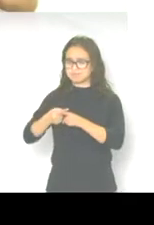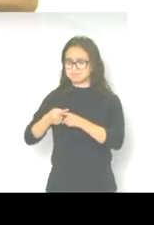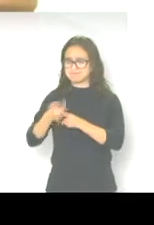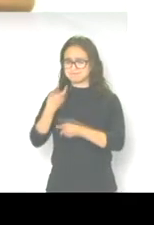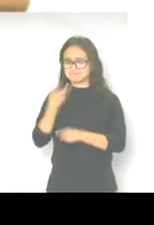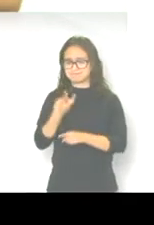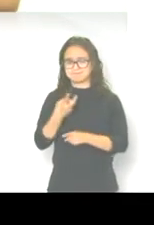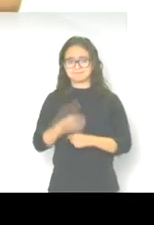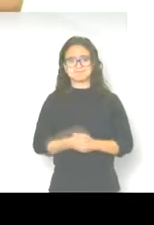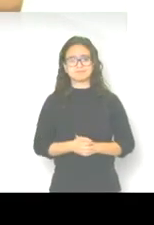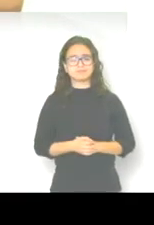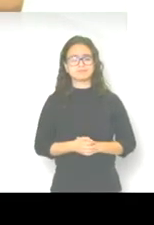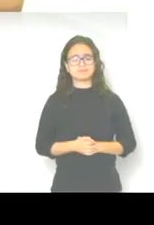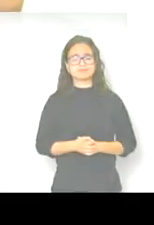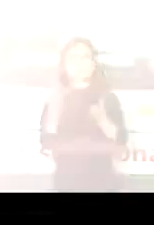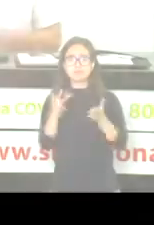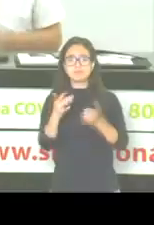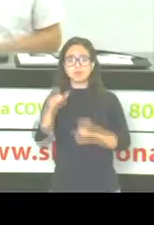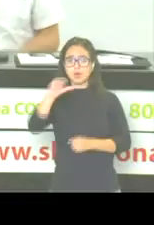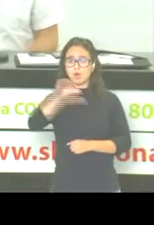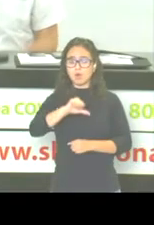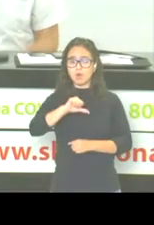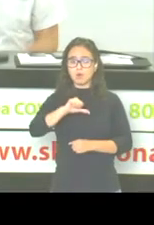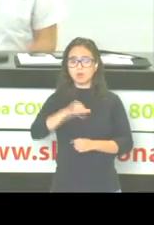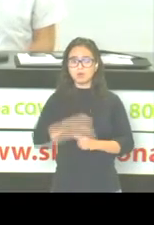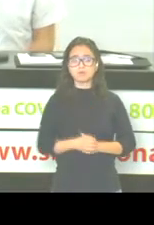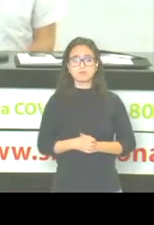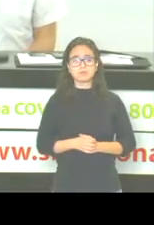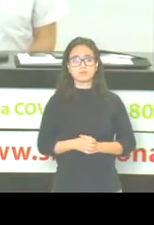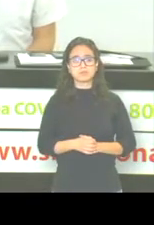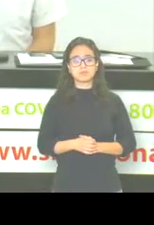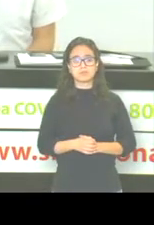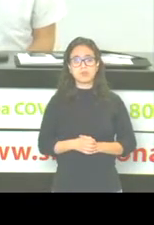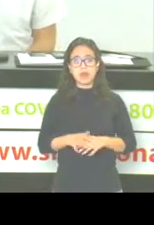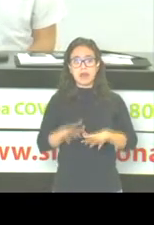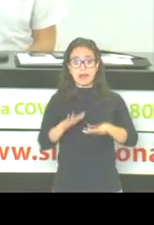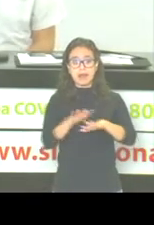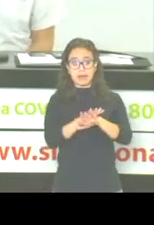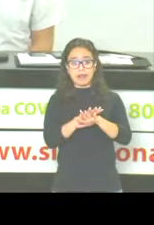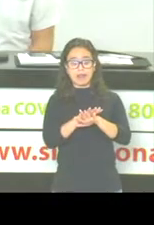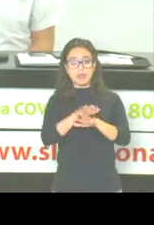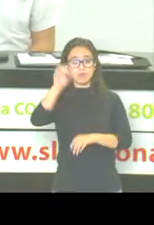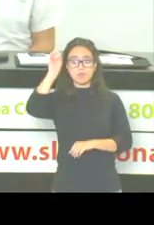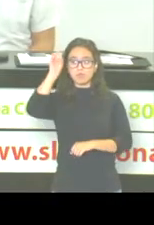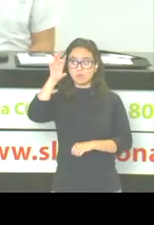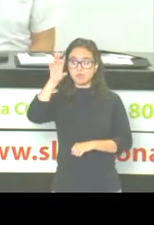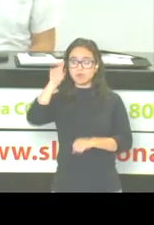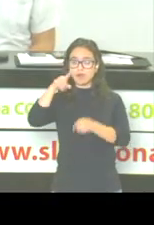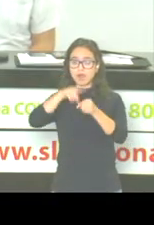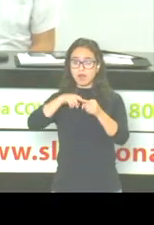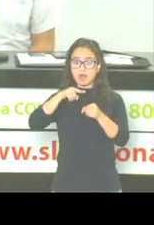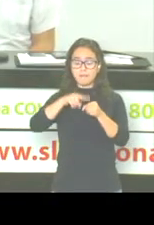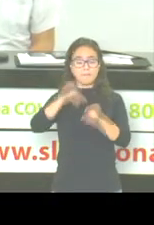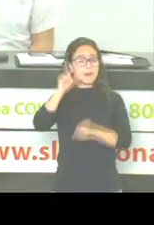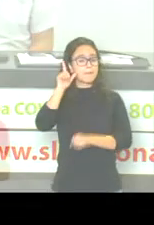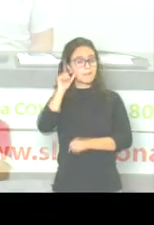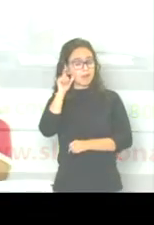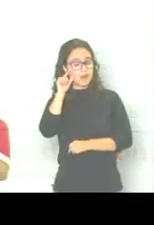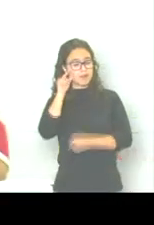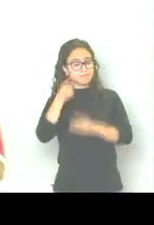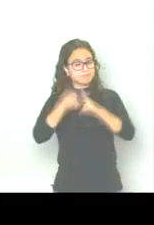con el primer caso identificado. Prácticamente estamos cambiando de semáforo. El día de mañana